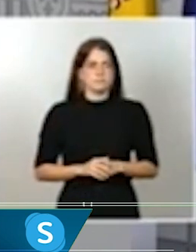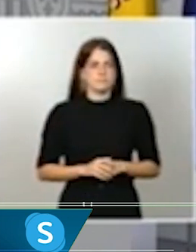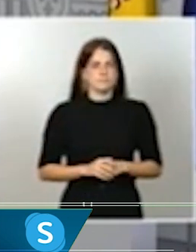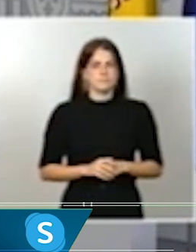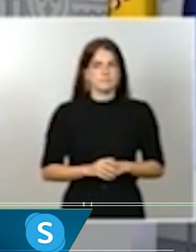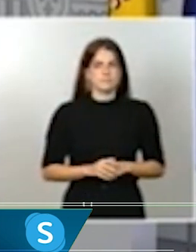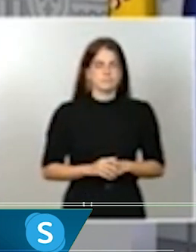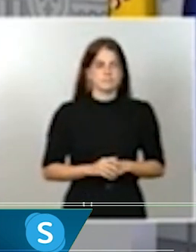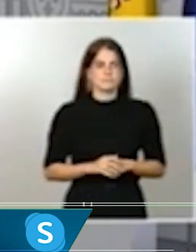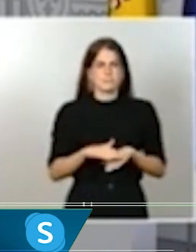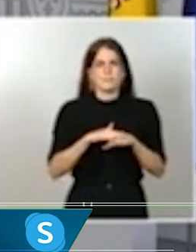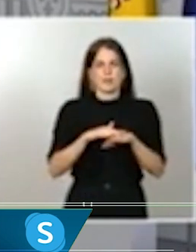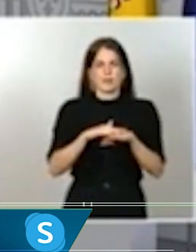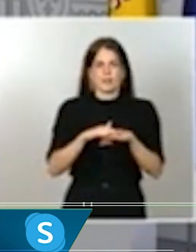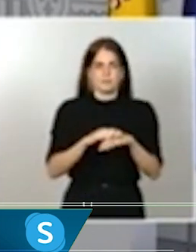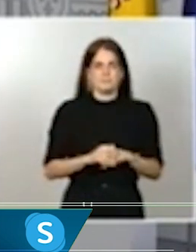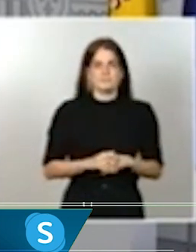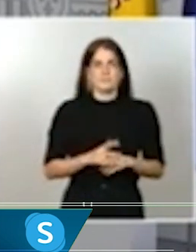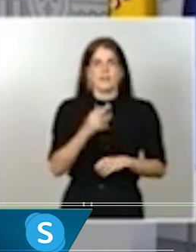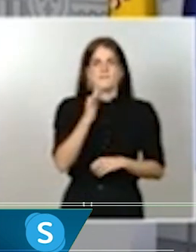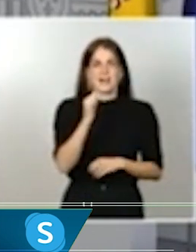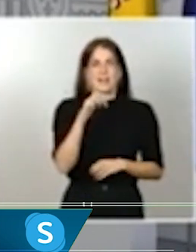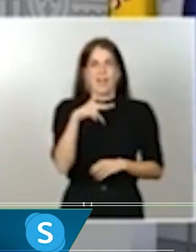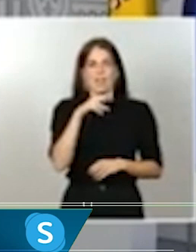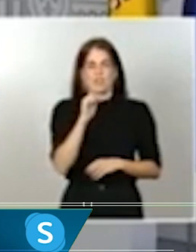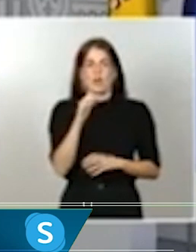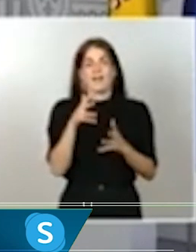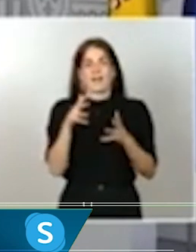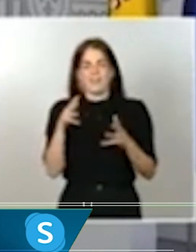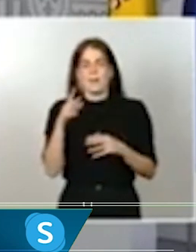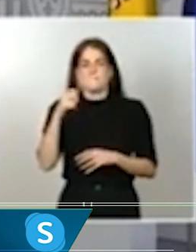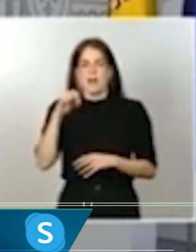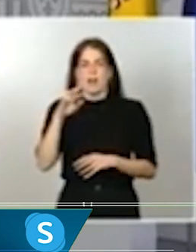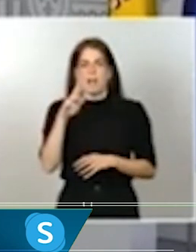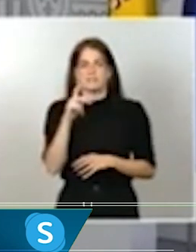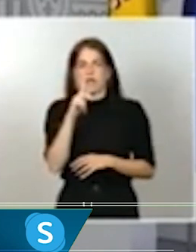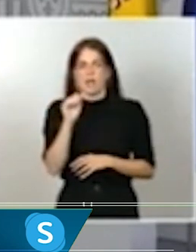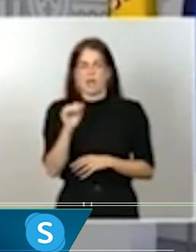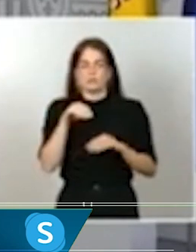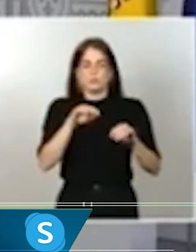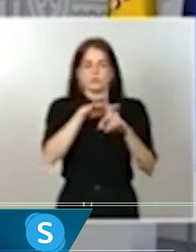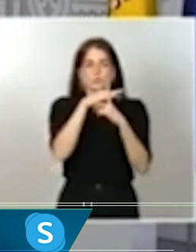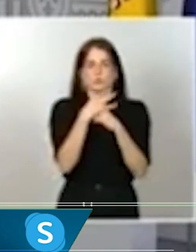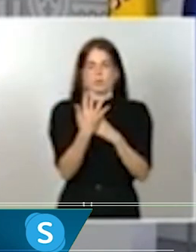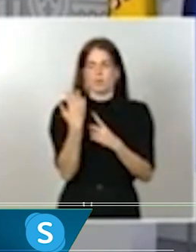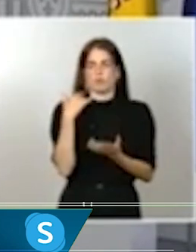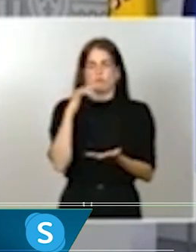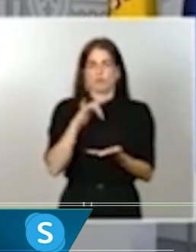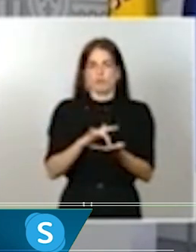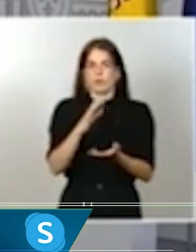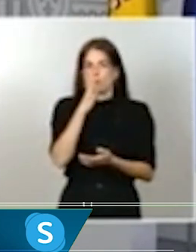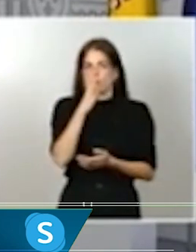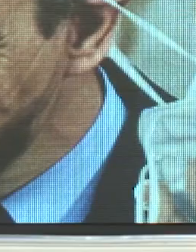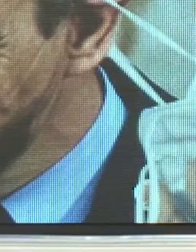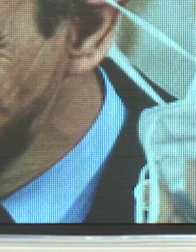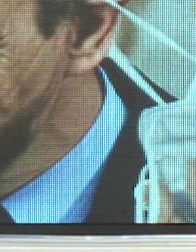tanto, una norma ya casi histórica, cada vez que el Partido Socialista entra por la puerta, el empleo sale por la ventana. El problema,